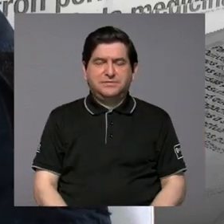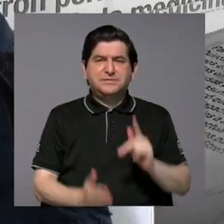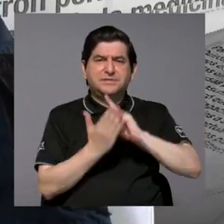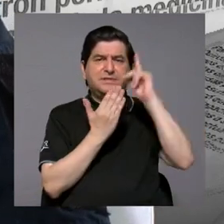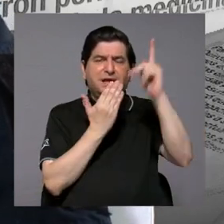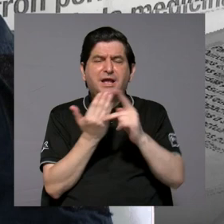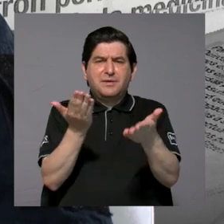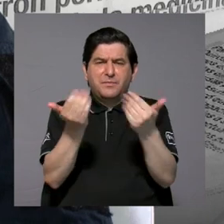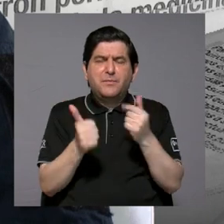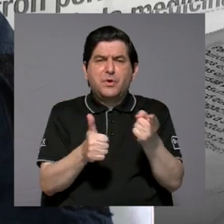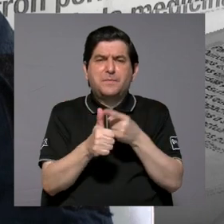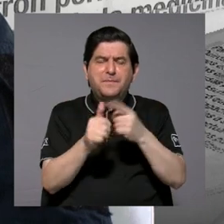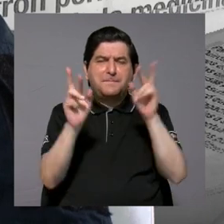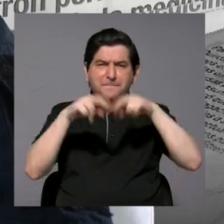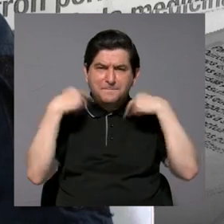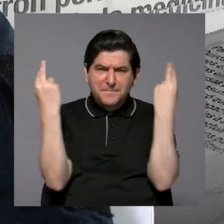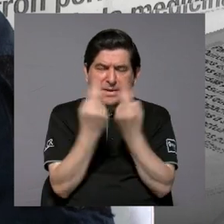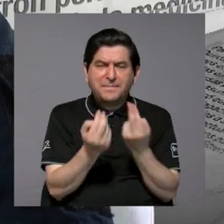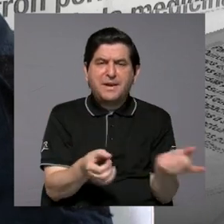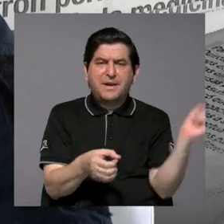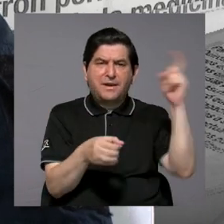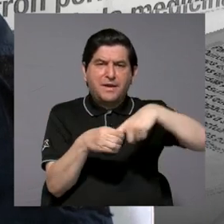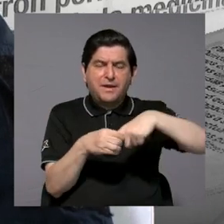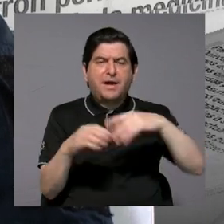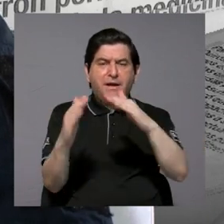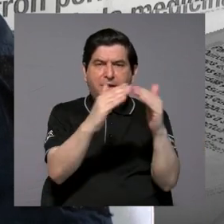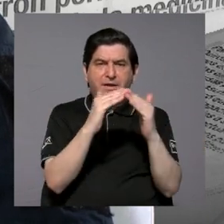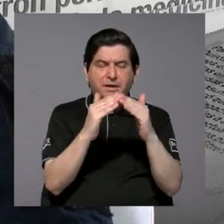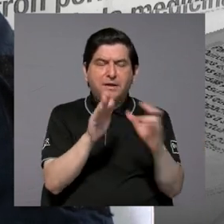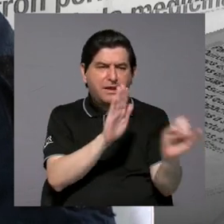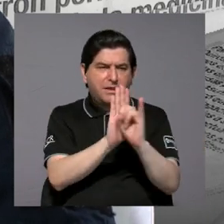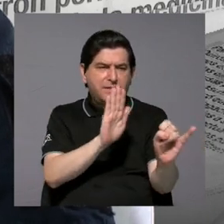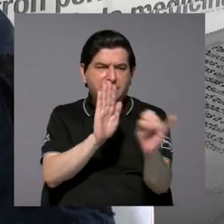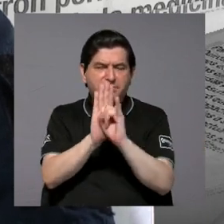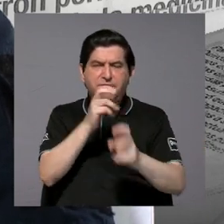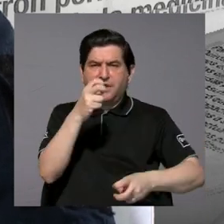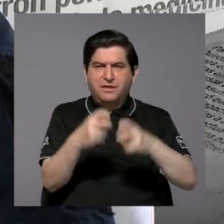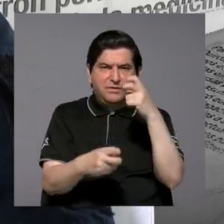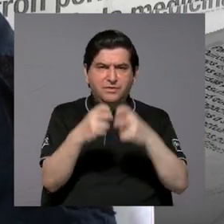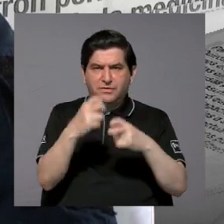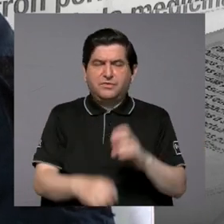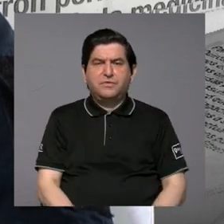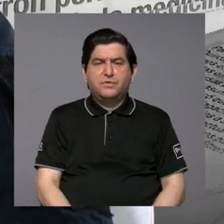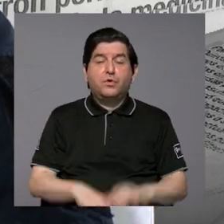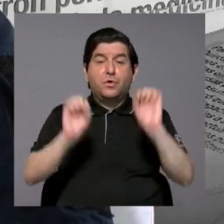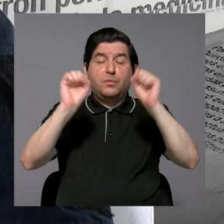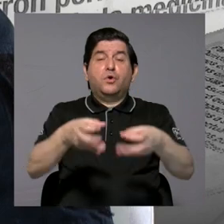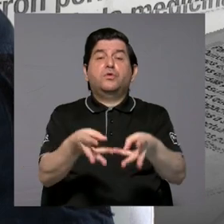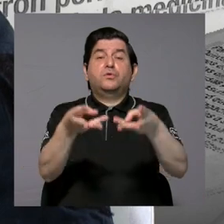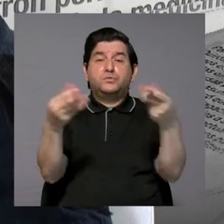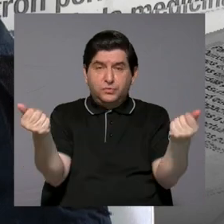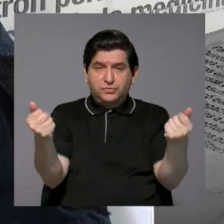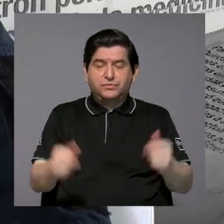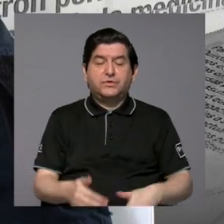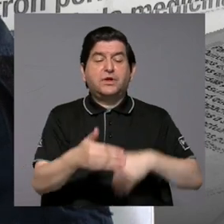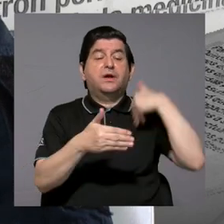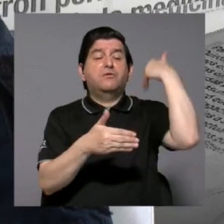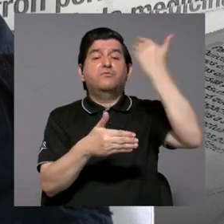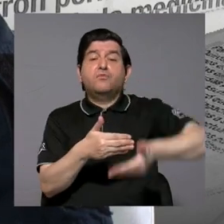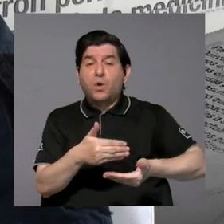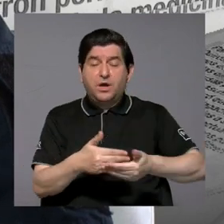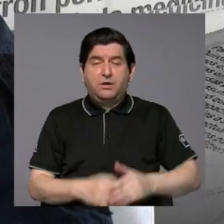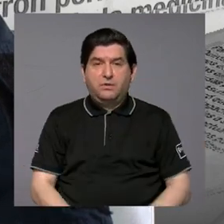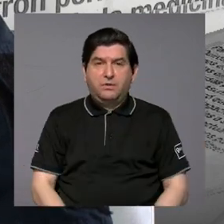busca es con las primeras sesiones involucrar a la comunidad e identificar esas problemáticas para darle solución y posterior a